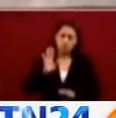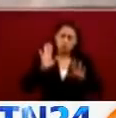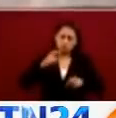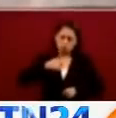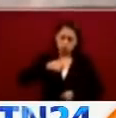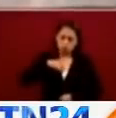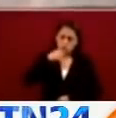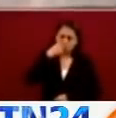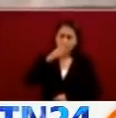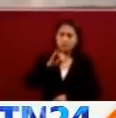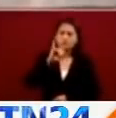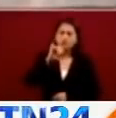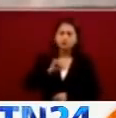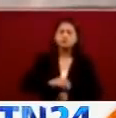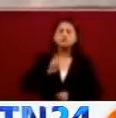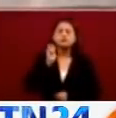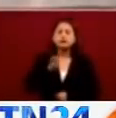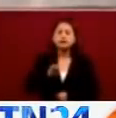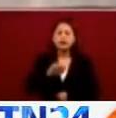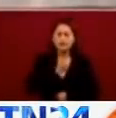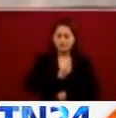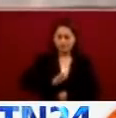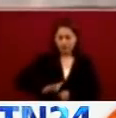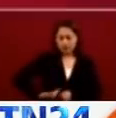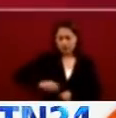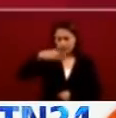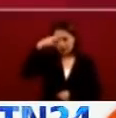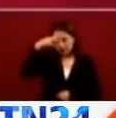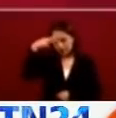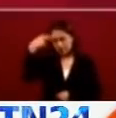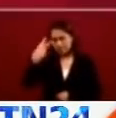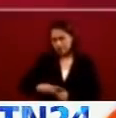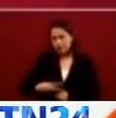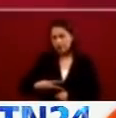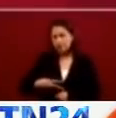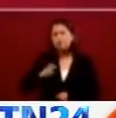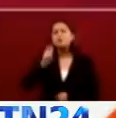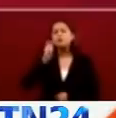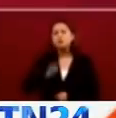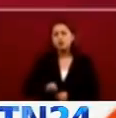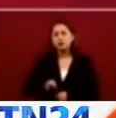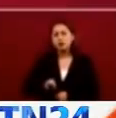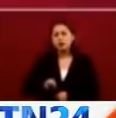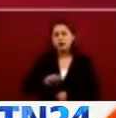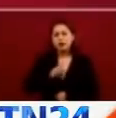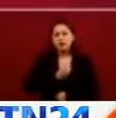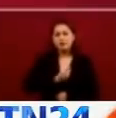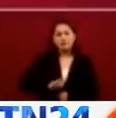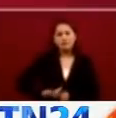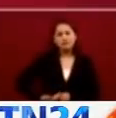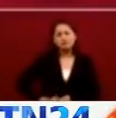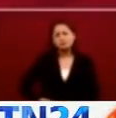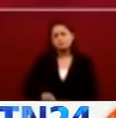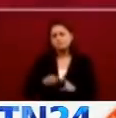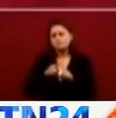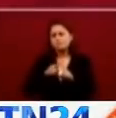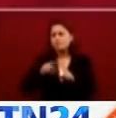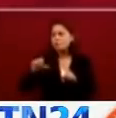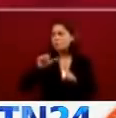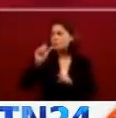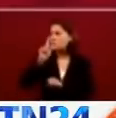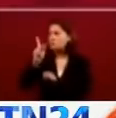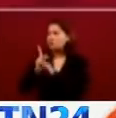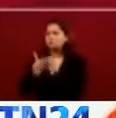por fortuna nuestro presidente, el presidente de la República, es uno de los presidentes con mayor respaldo en el mundo, y